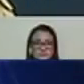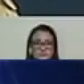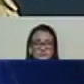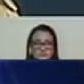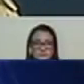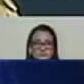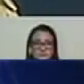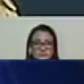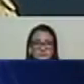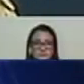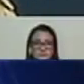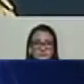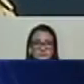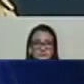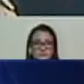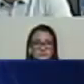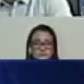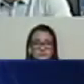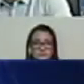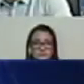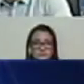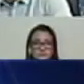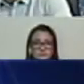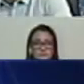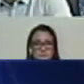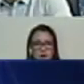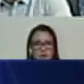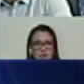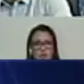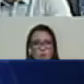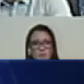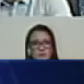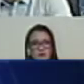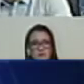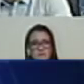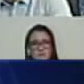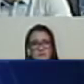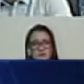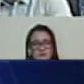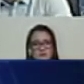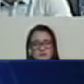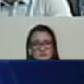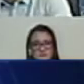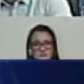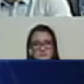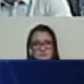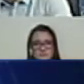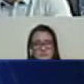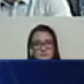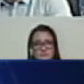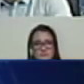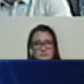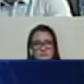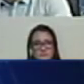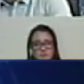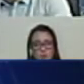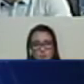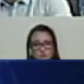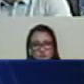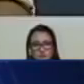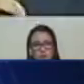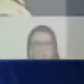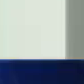Entonces se molestan con un canal privado de televisión, en modo alguno puede tildarse de chavista, que ayer publicó La